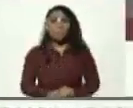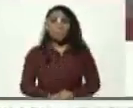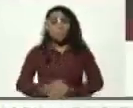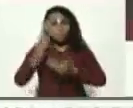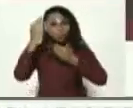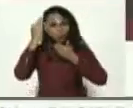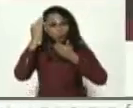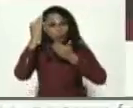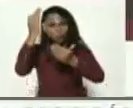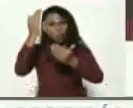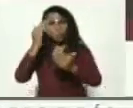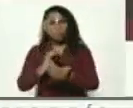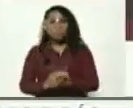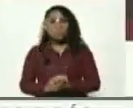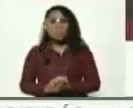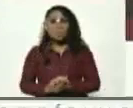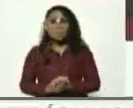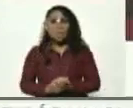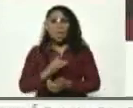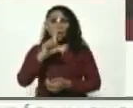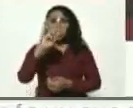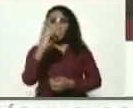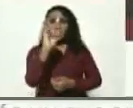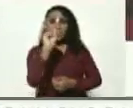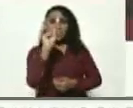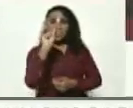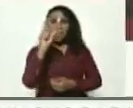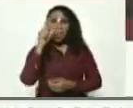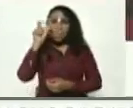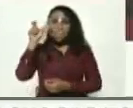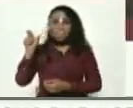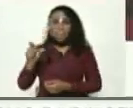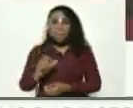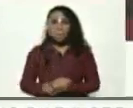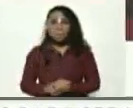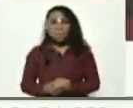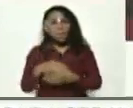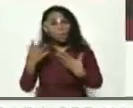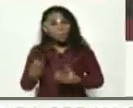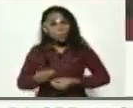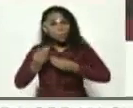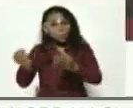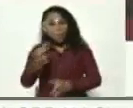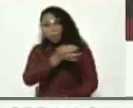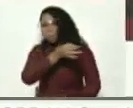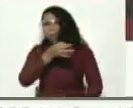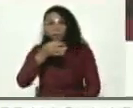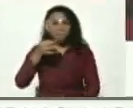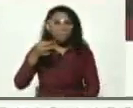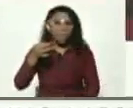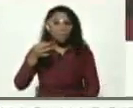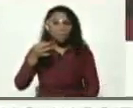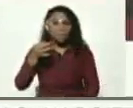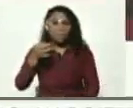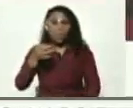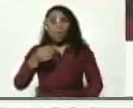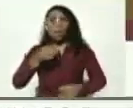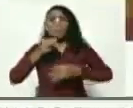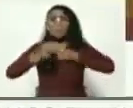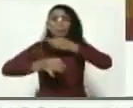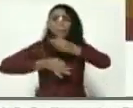Saludo a Luis Felipe Pellicer, que ha dado un extraordinario